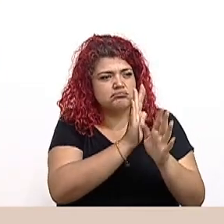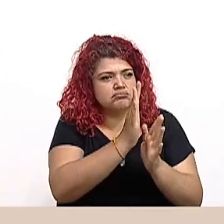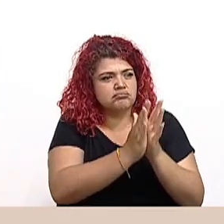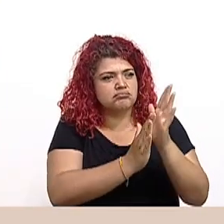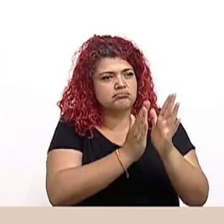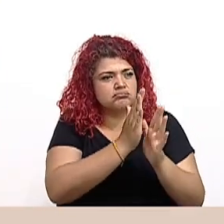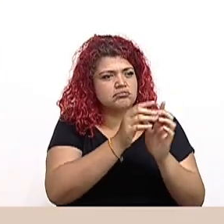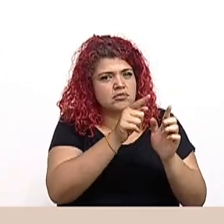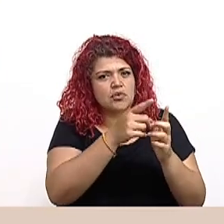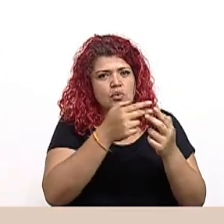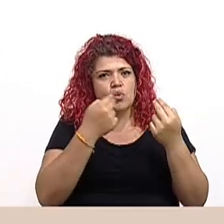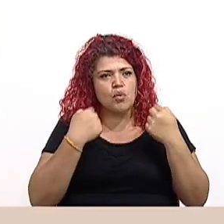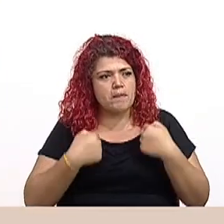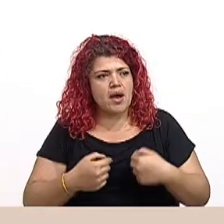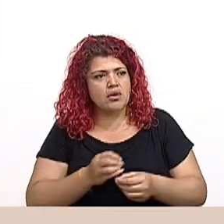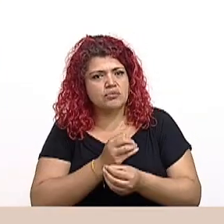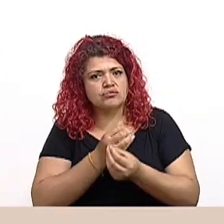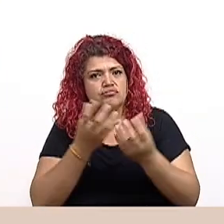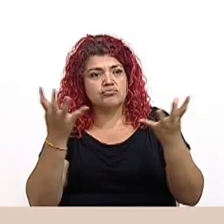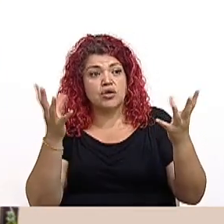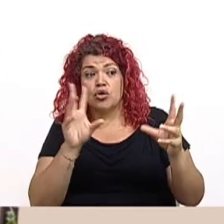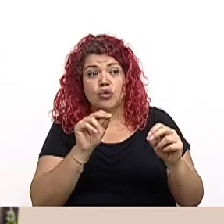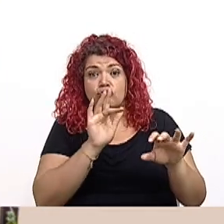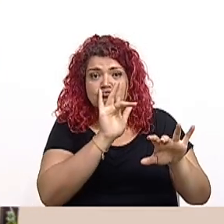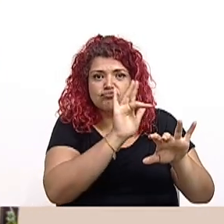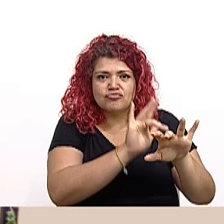a tener mucho acerca de la carreta.